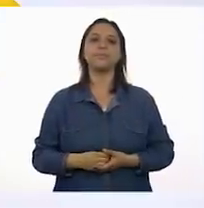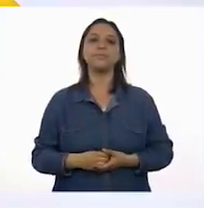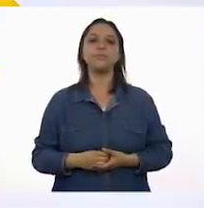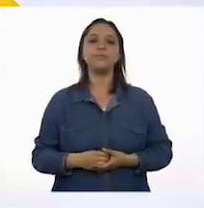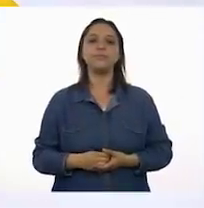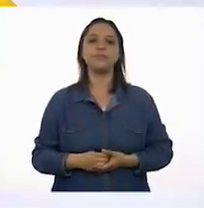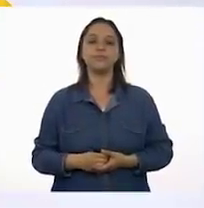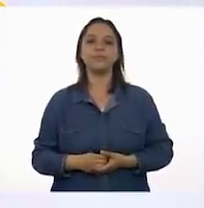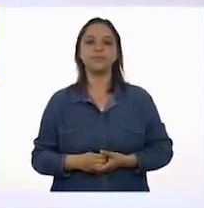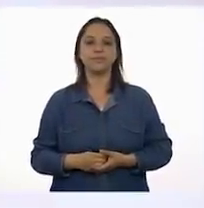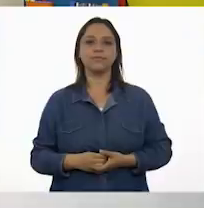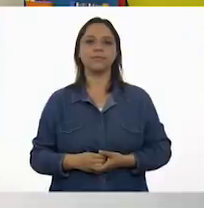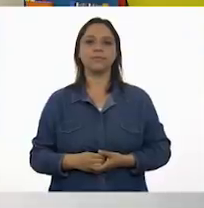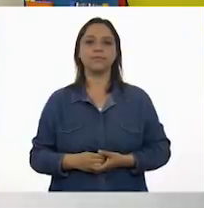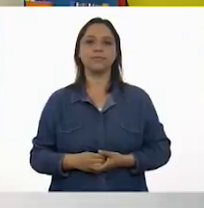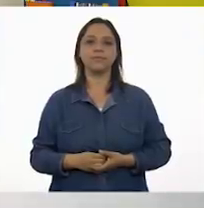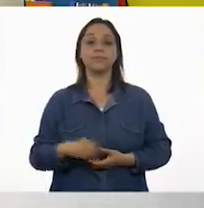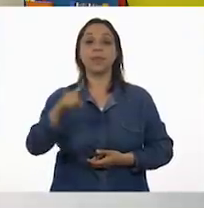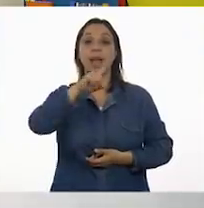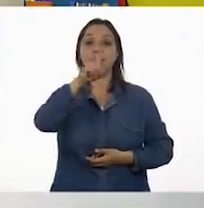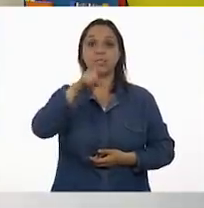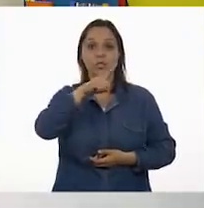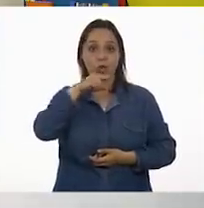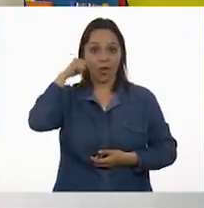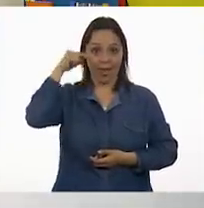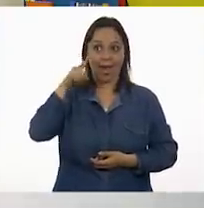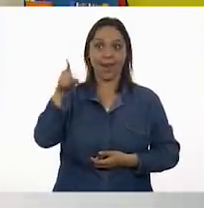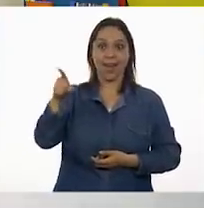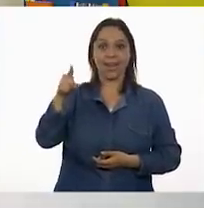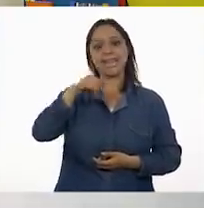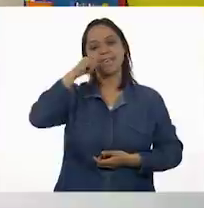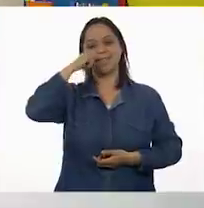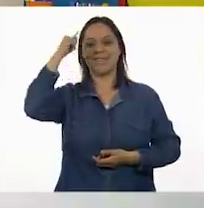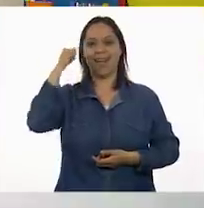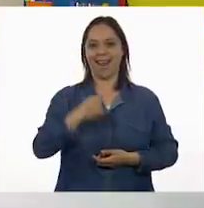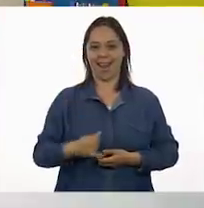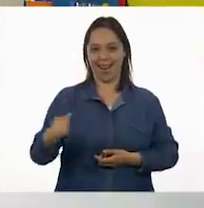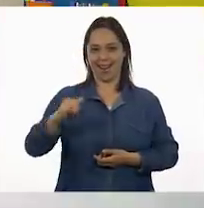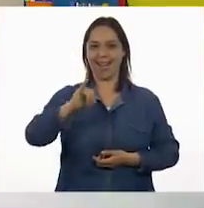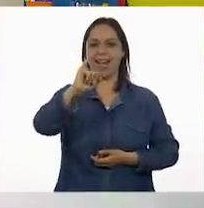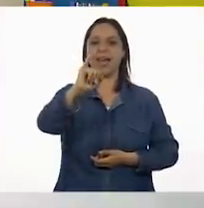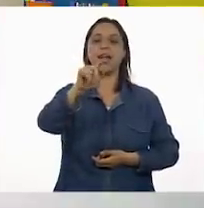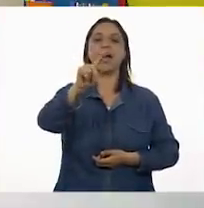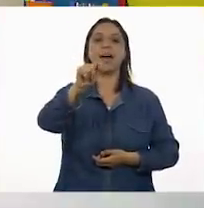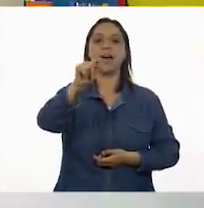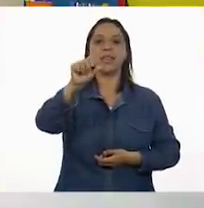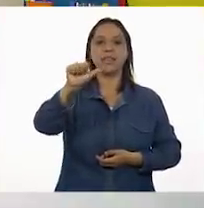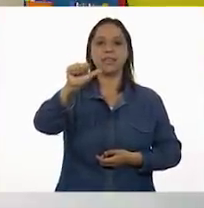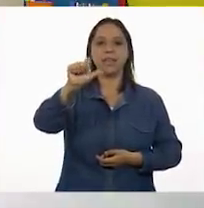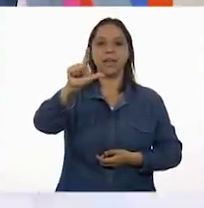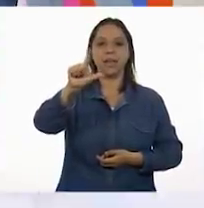China. Y so... La italiana. Italia.